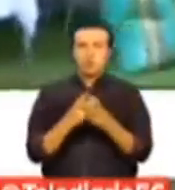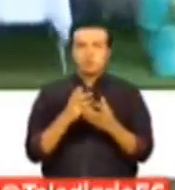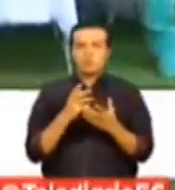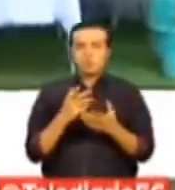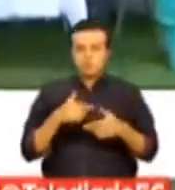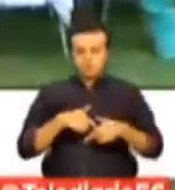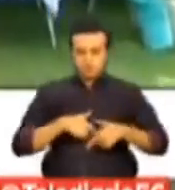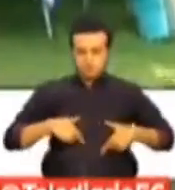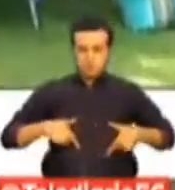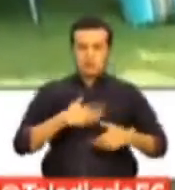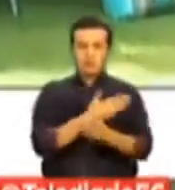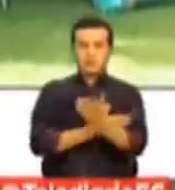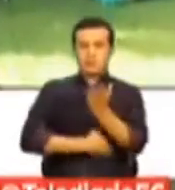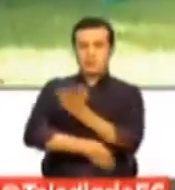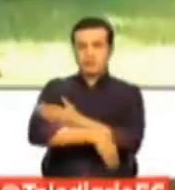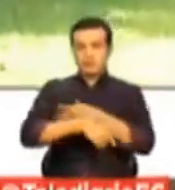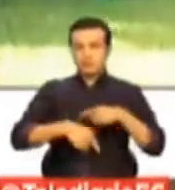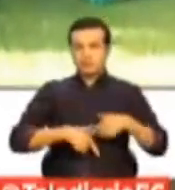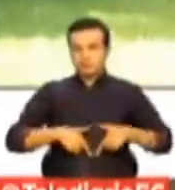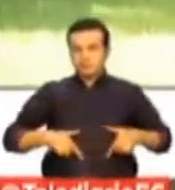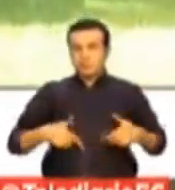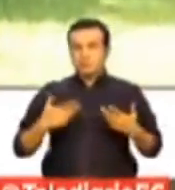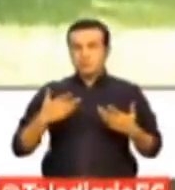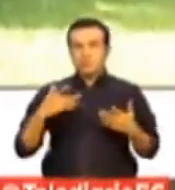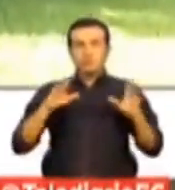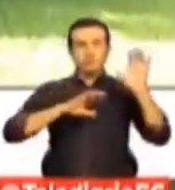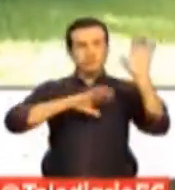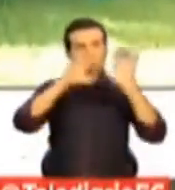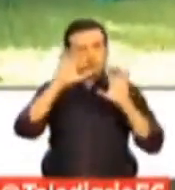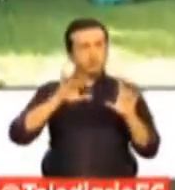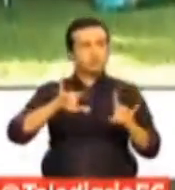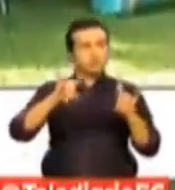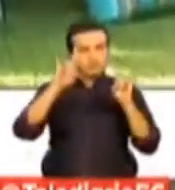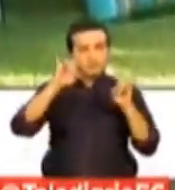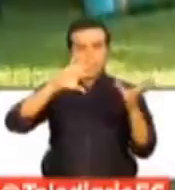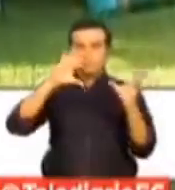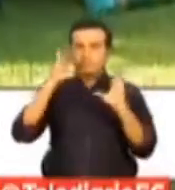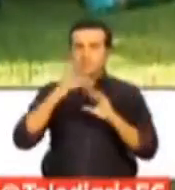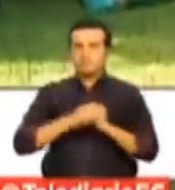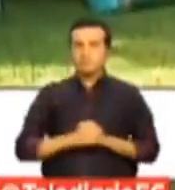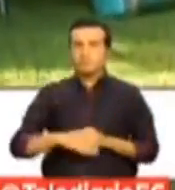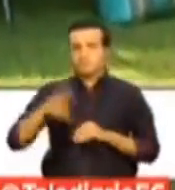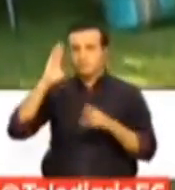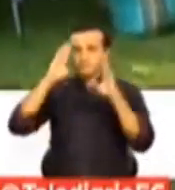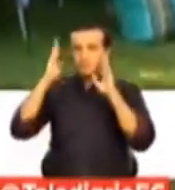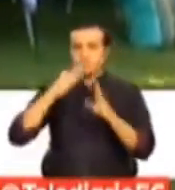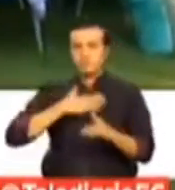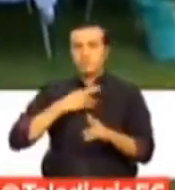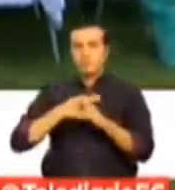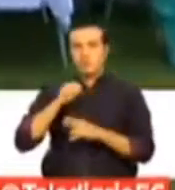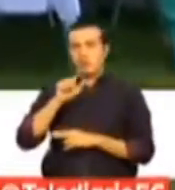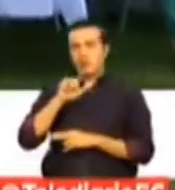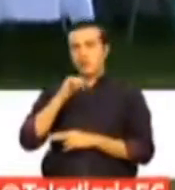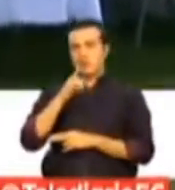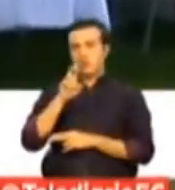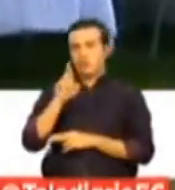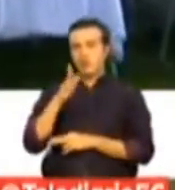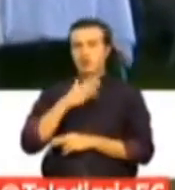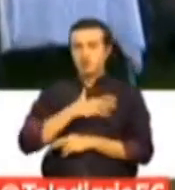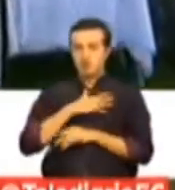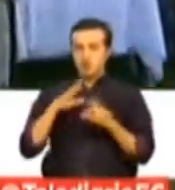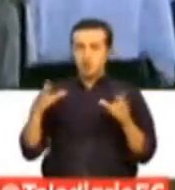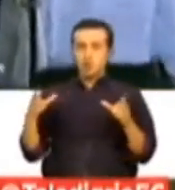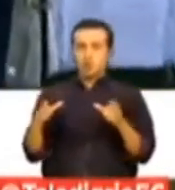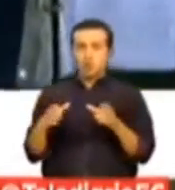estampados, en las camisetas que ustedes realizan. ¿Qué te parece la feria, este Rock Revolución? Hola, mi nombre es Alejandra, soy de la Huequita del